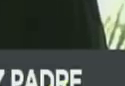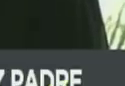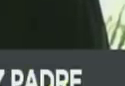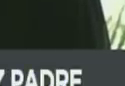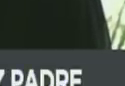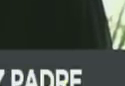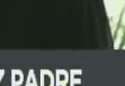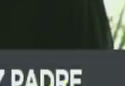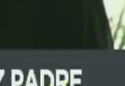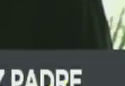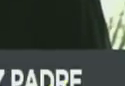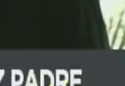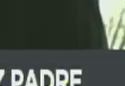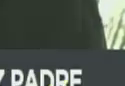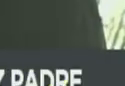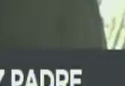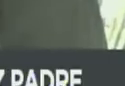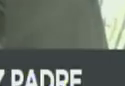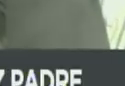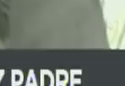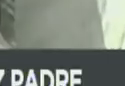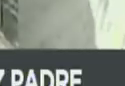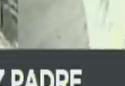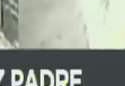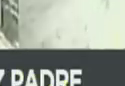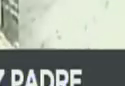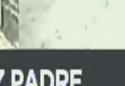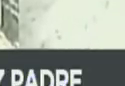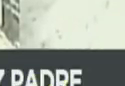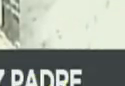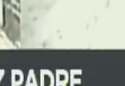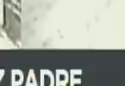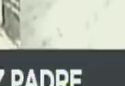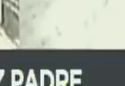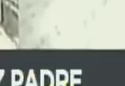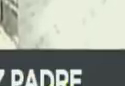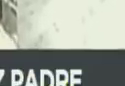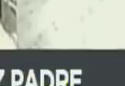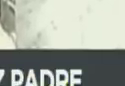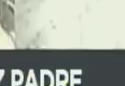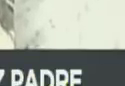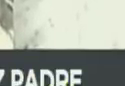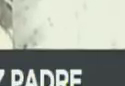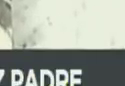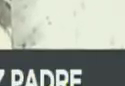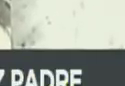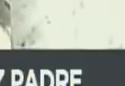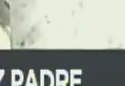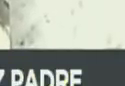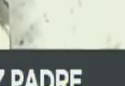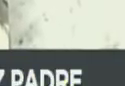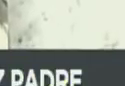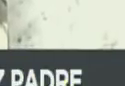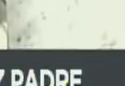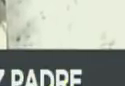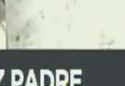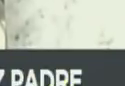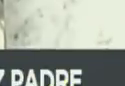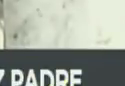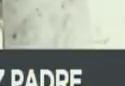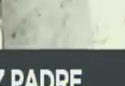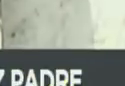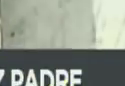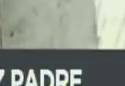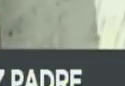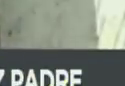después de escuchar y vivir lo que hemos escuchado y vivido sentir la necesidad